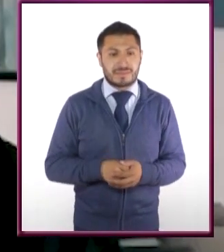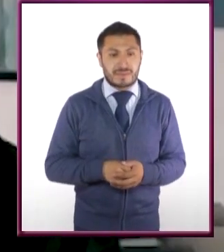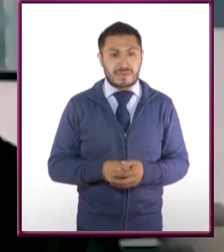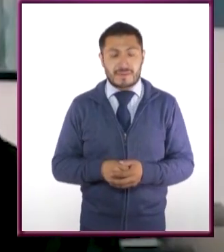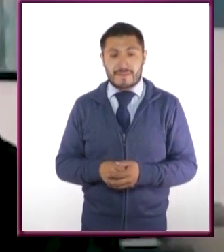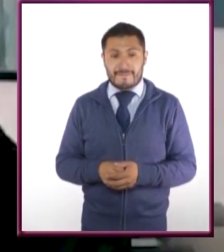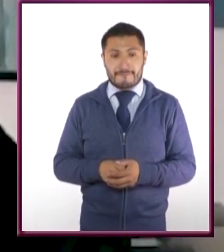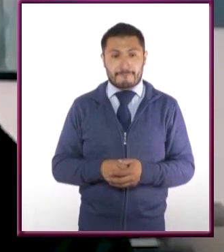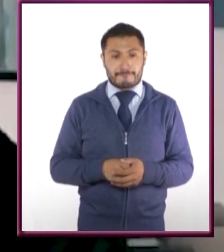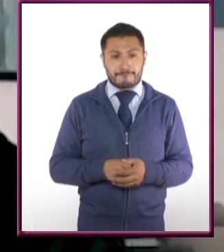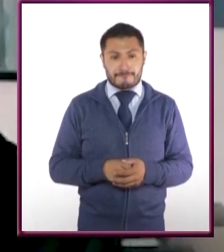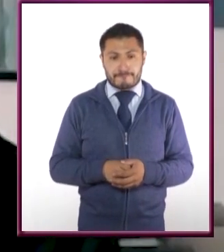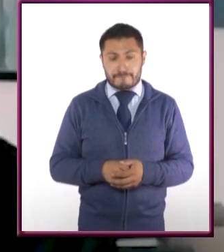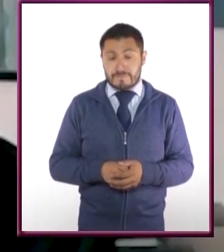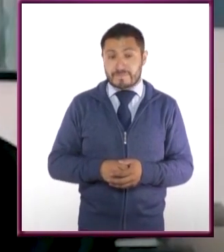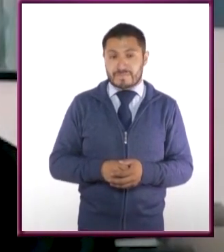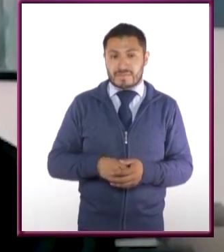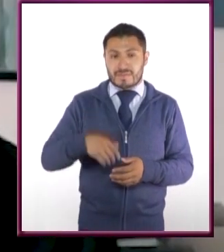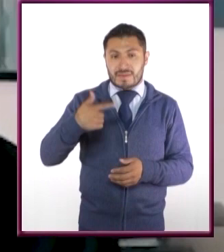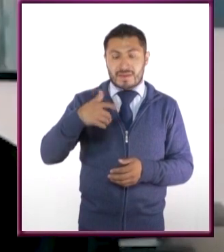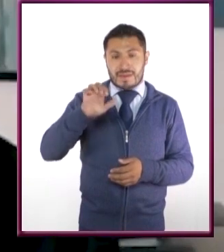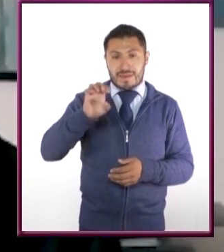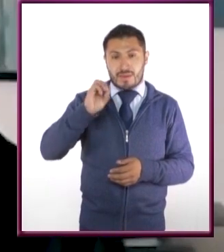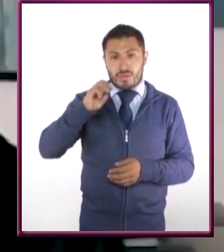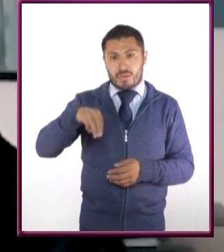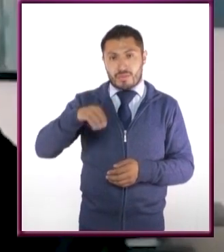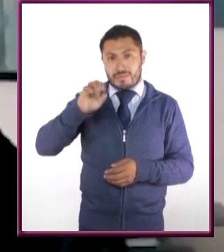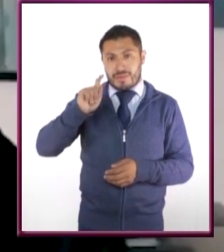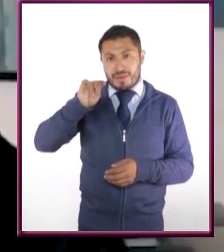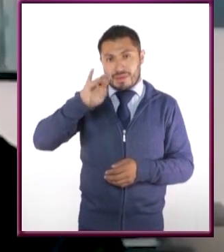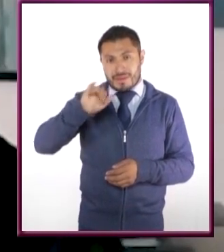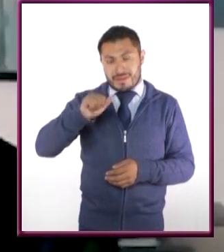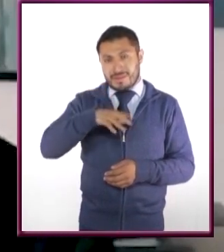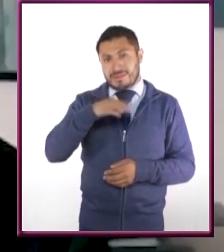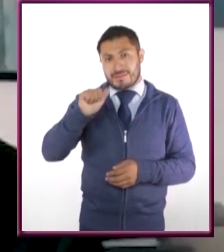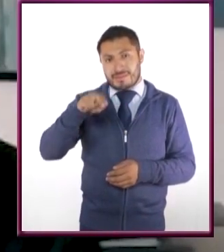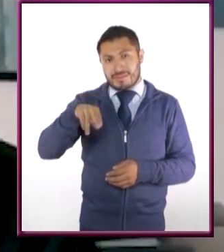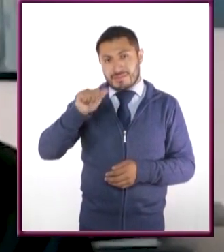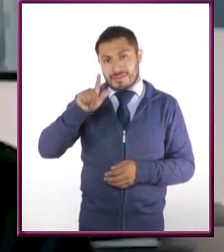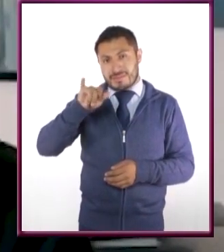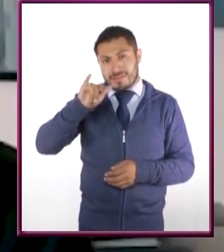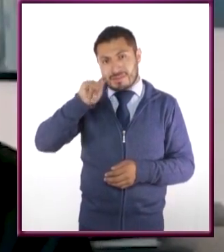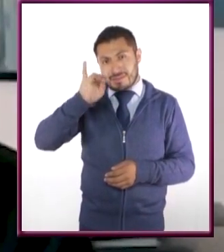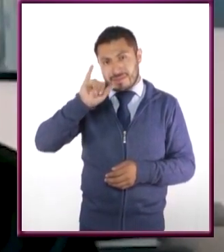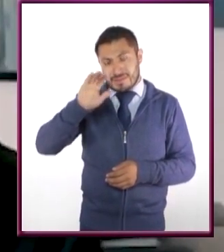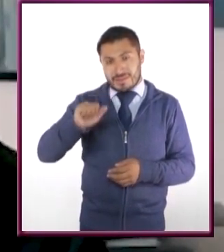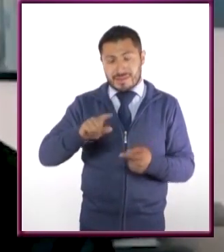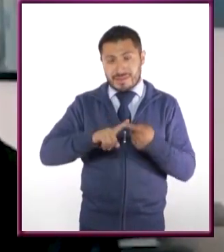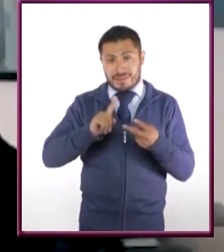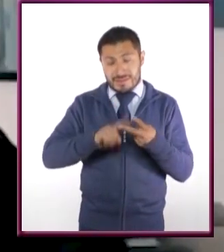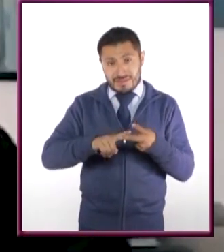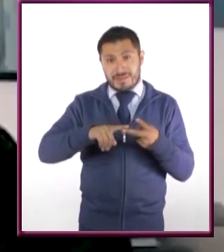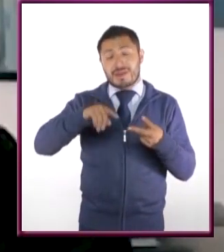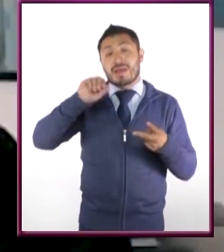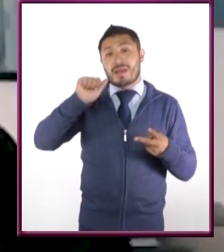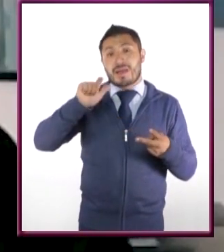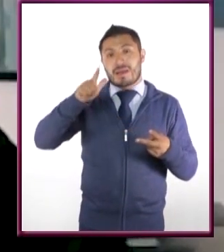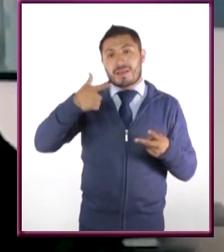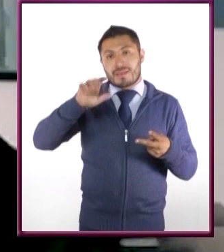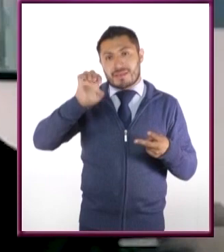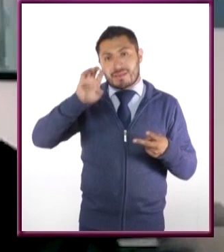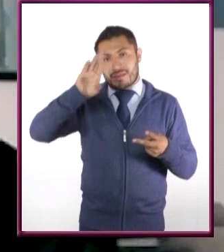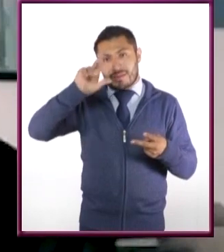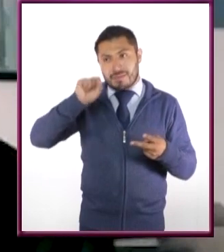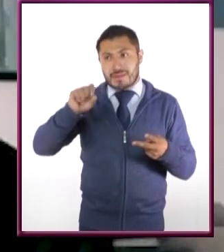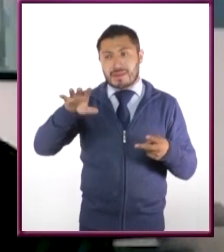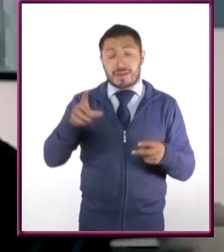geometría analítica, un poco de álgebra, principalmente porque hay que hacer cálculos,